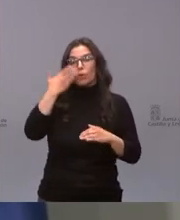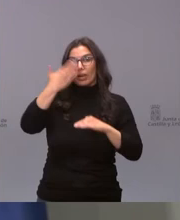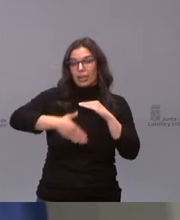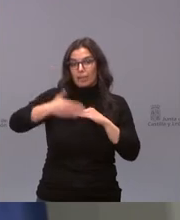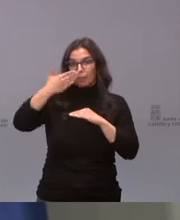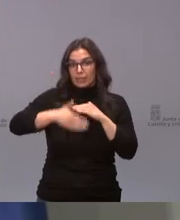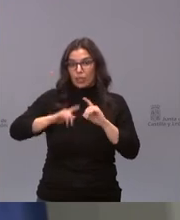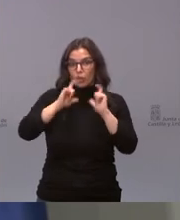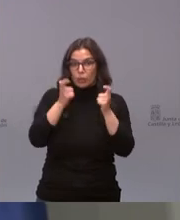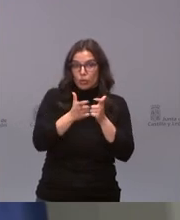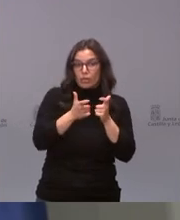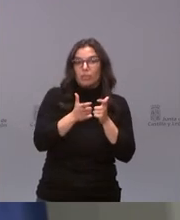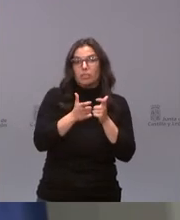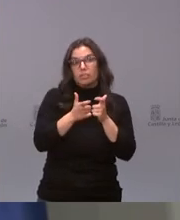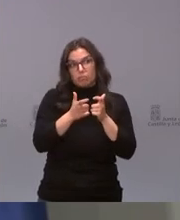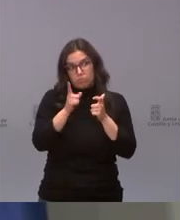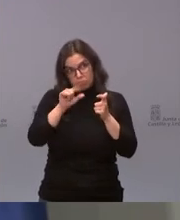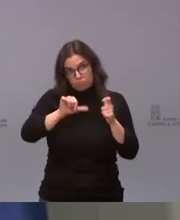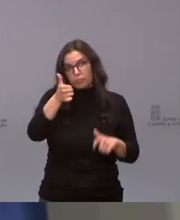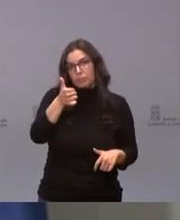personas en las reuniones, lo cual también